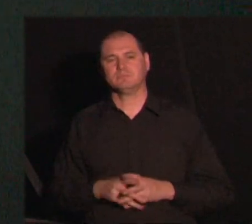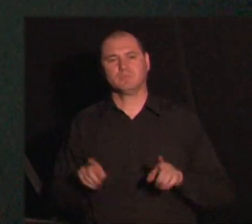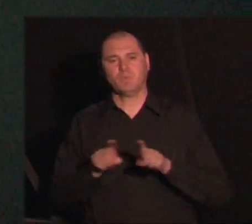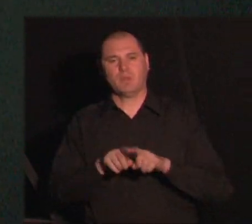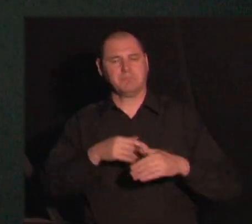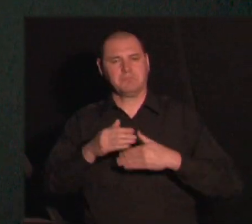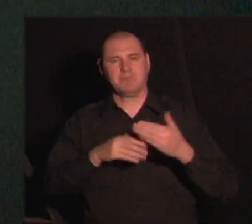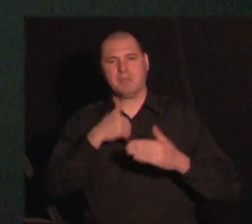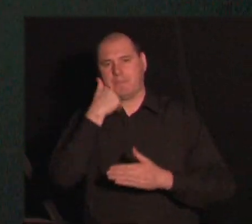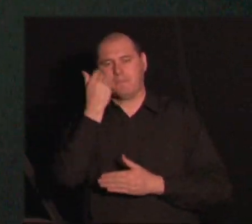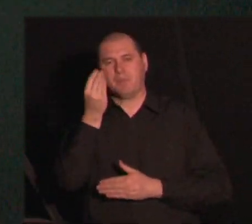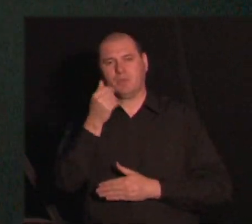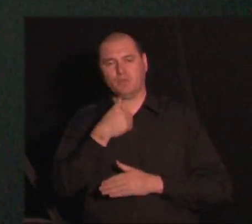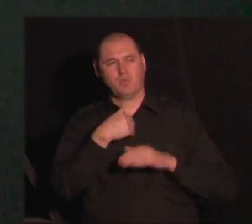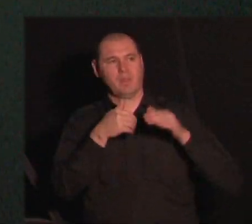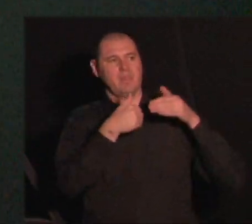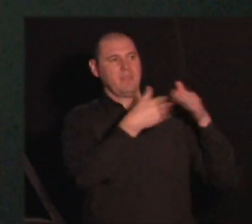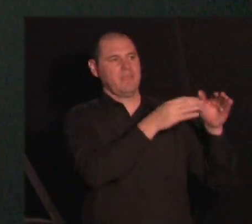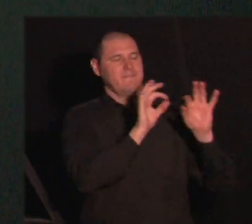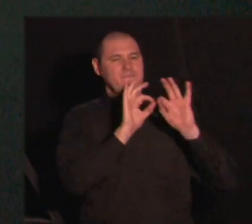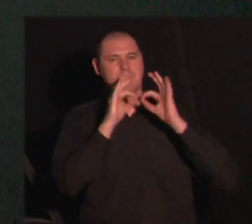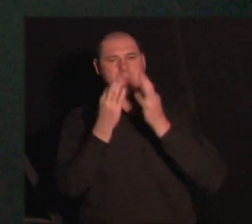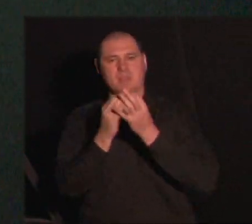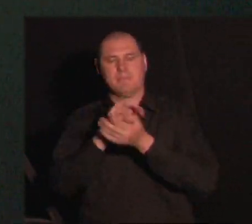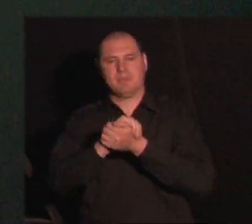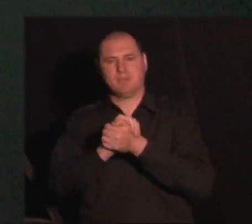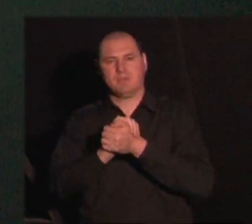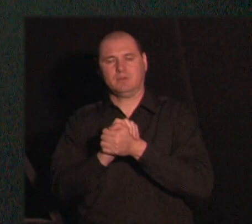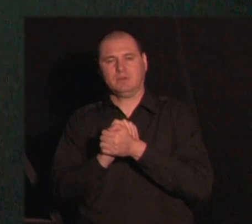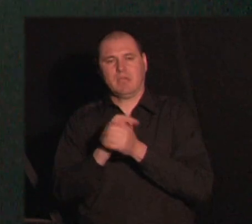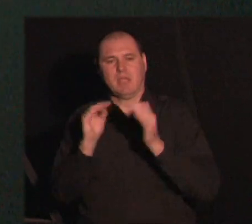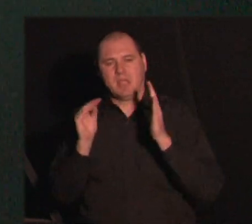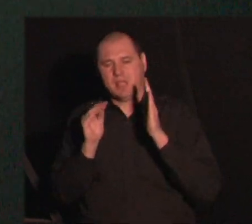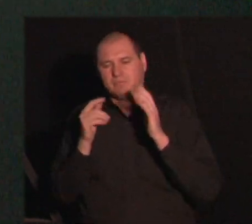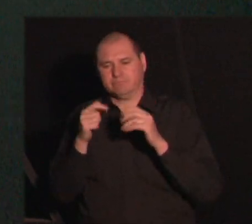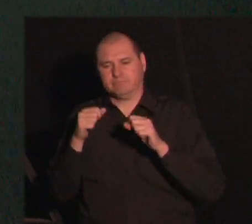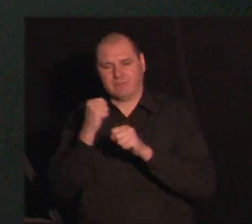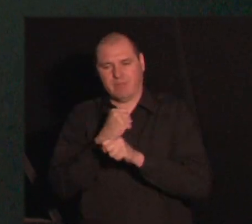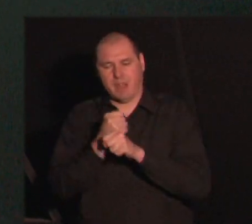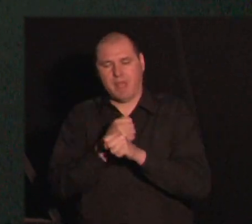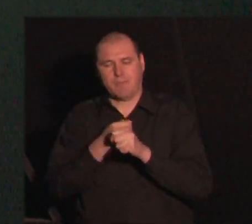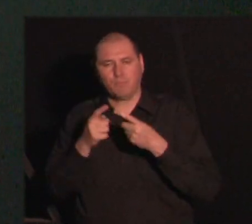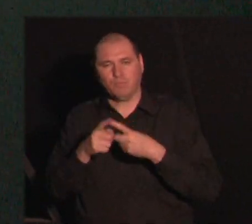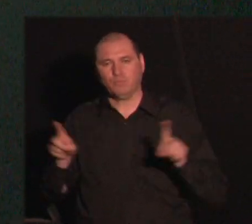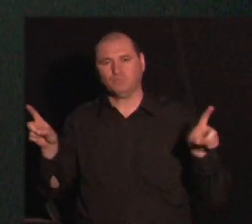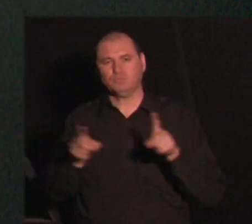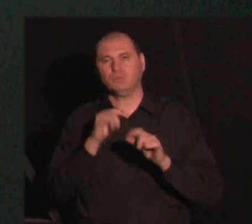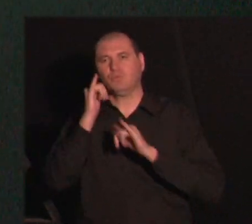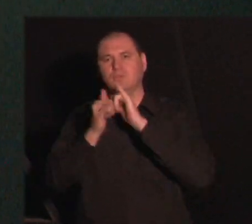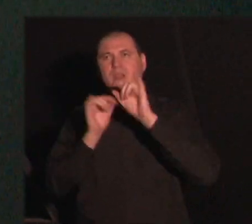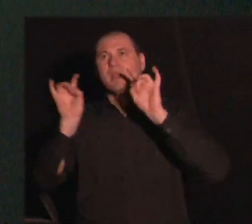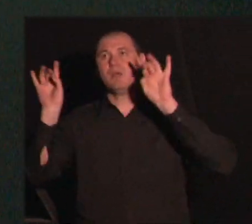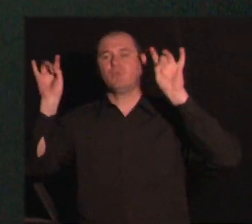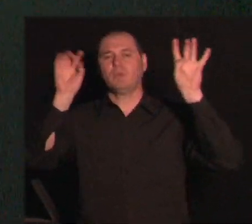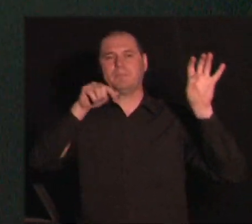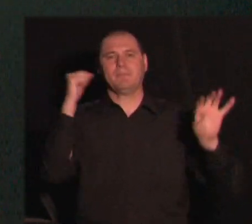miedo, dejé a mi familia, a mis amigos y hacer la música, crear música, contar sobre la naturaleza porque